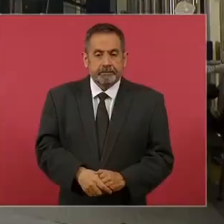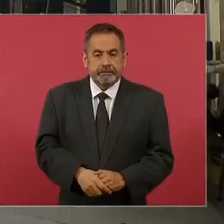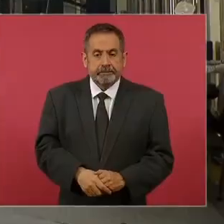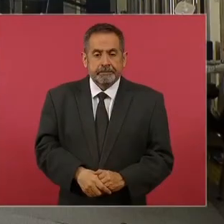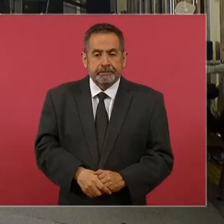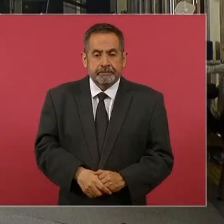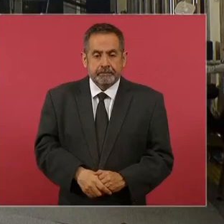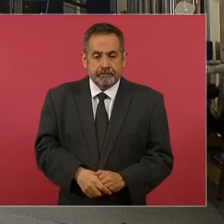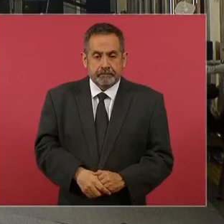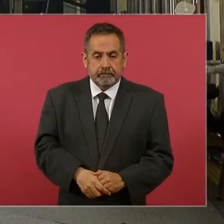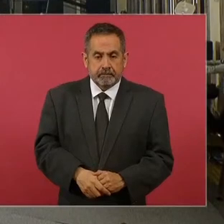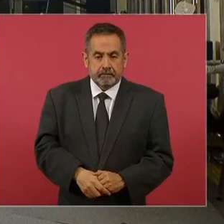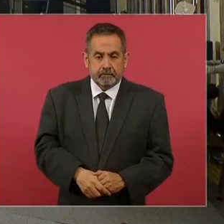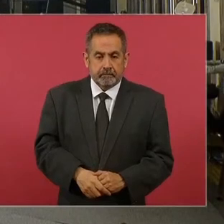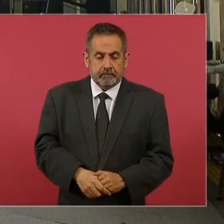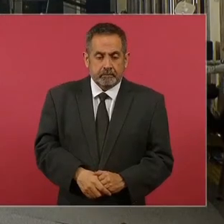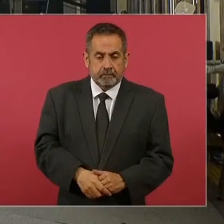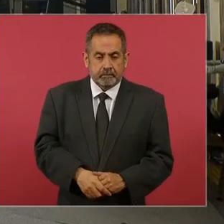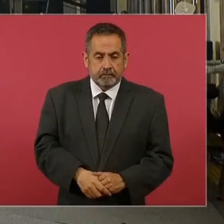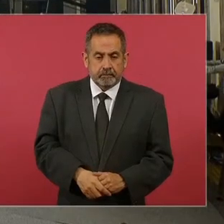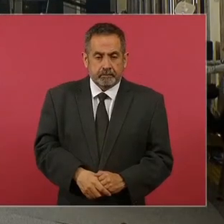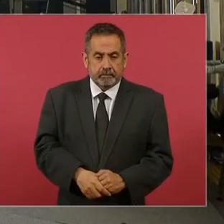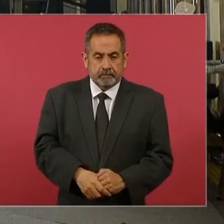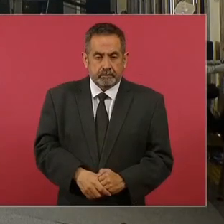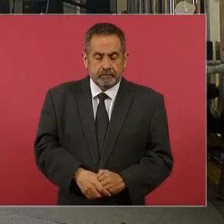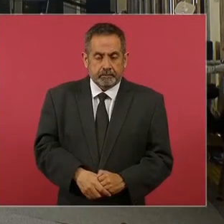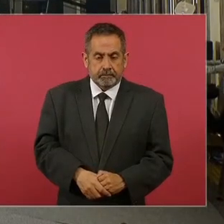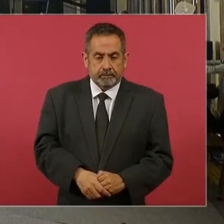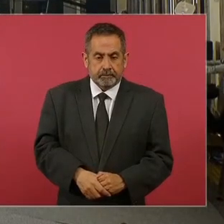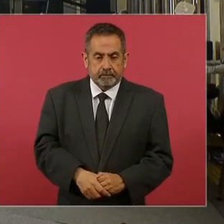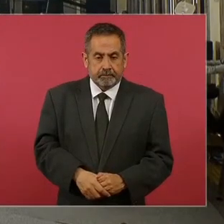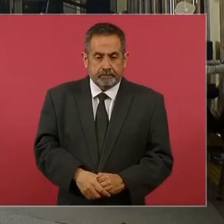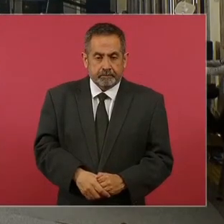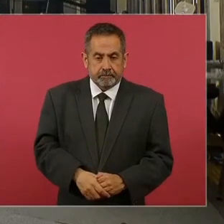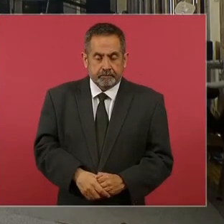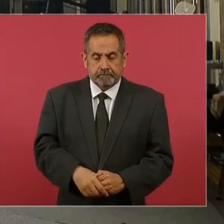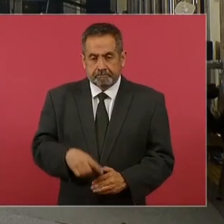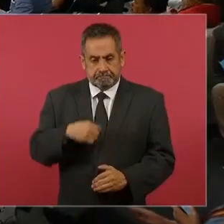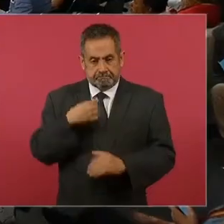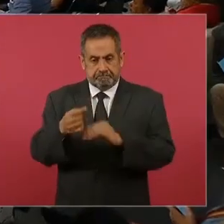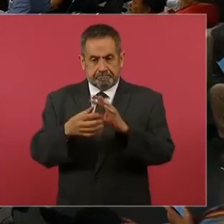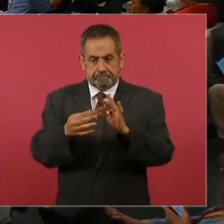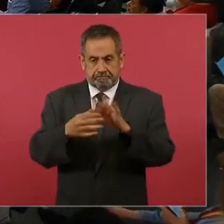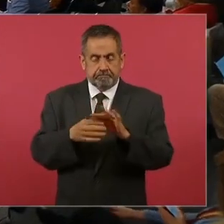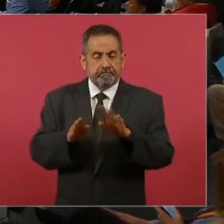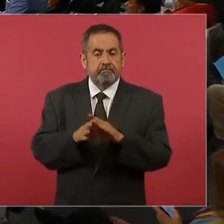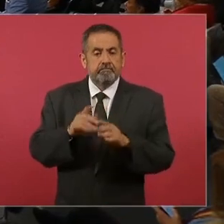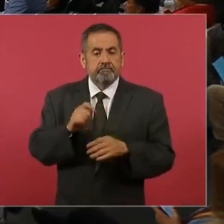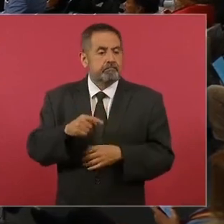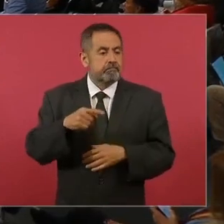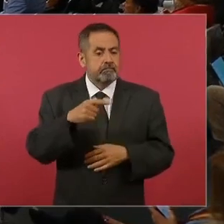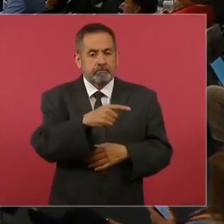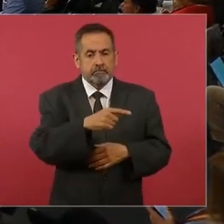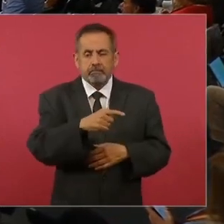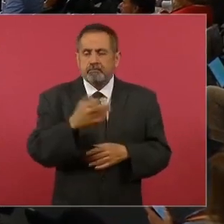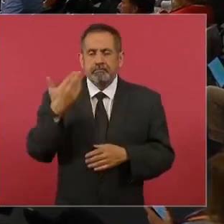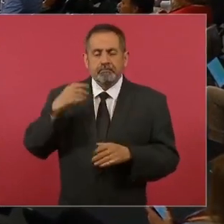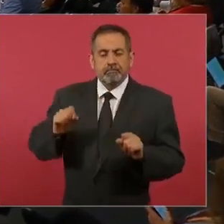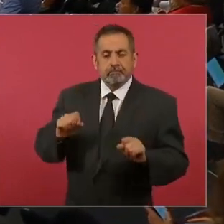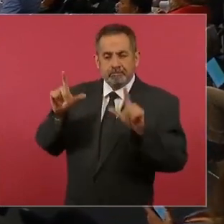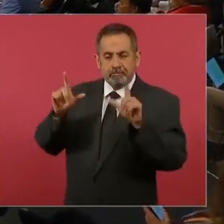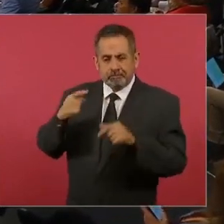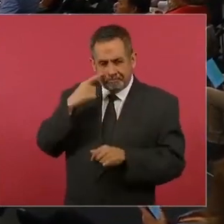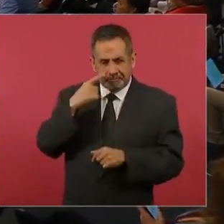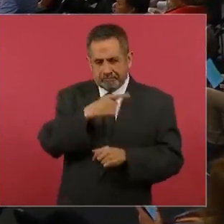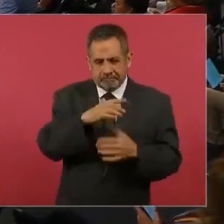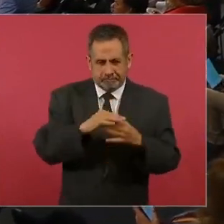es el cambio de criterio. Ok. Gracias. Voy a explicar el cambio de criterio, si me regalan la